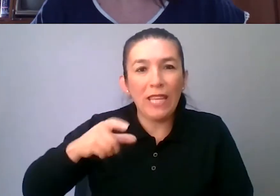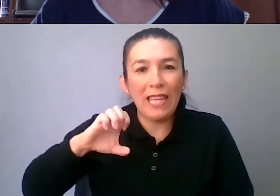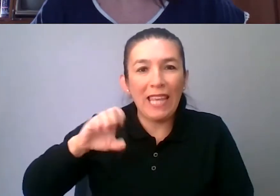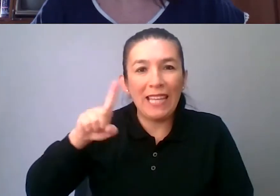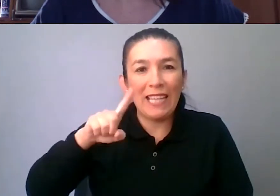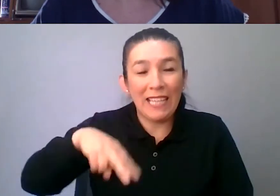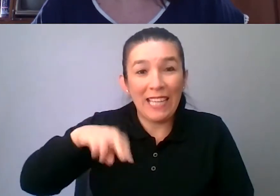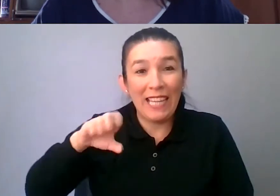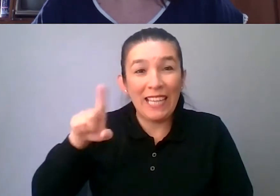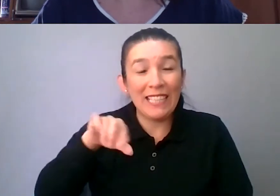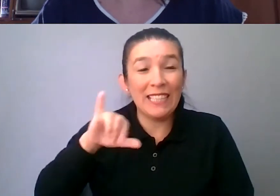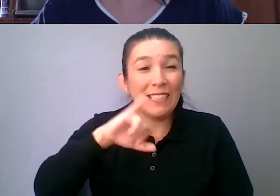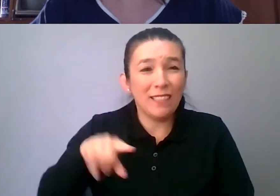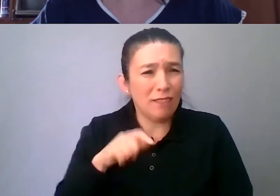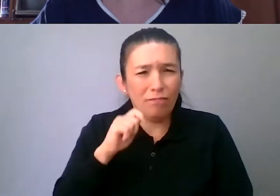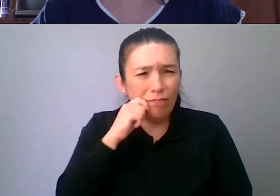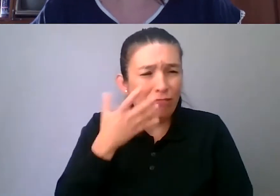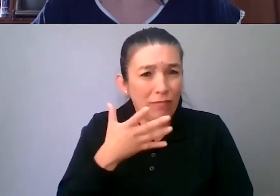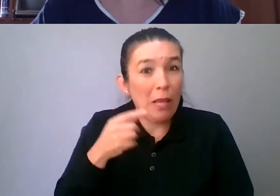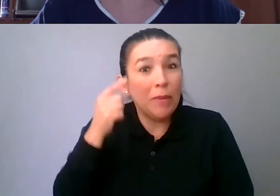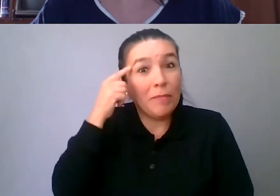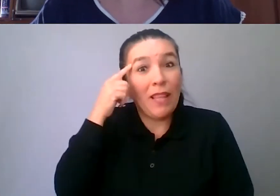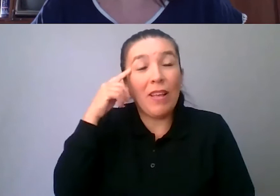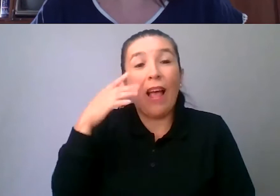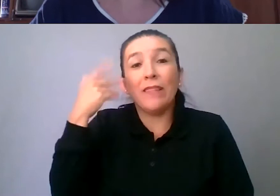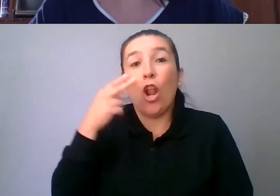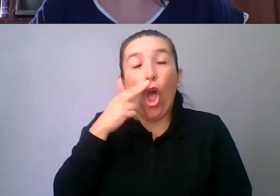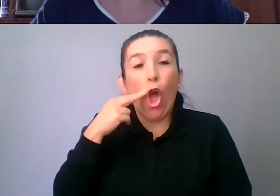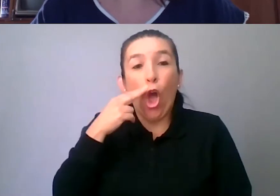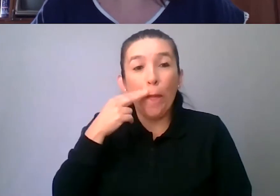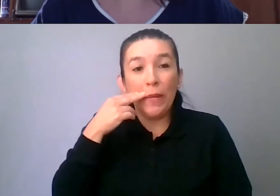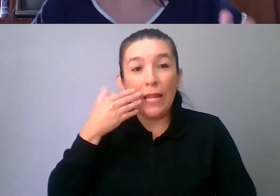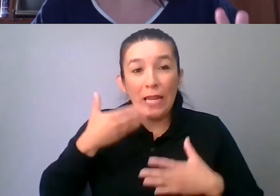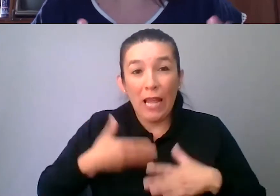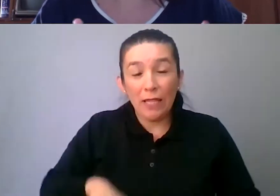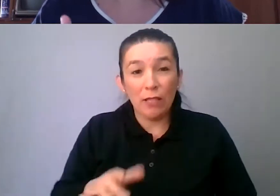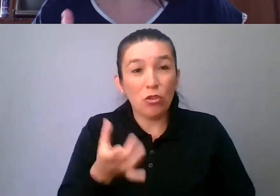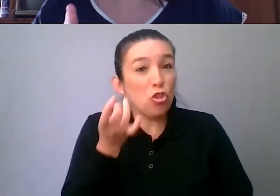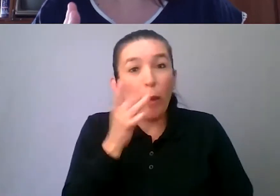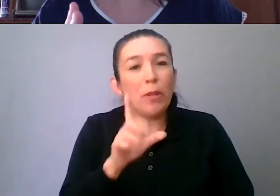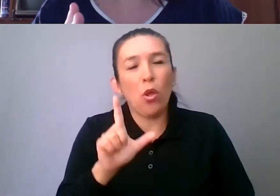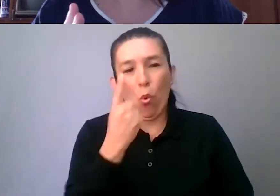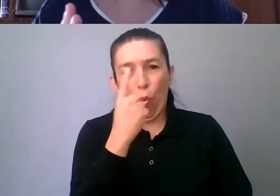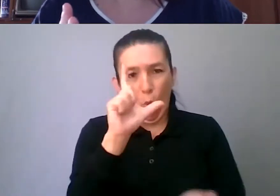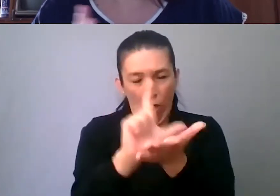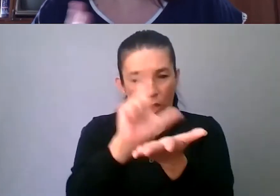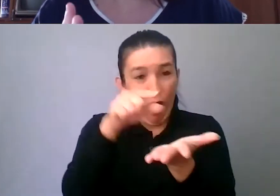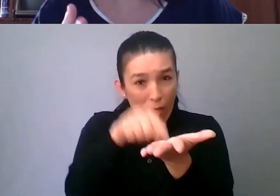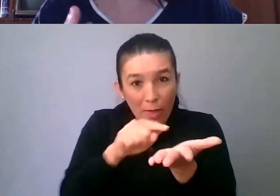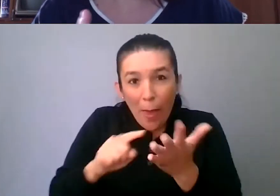dice que el hombre nace en un solo lugar, la humanidad nace en un solo lugar y que